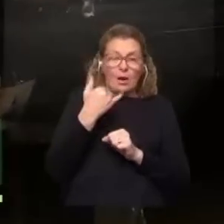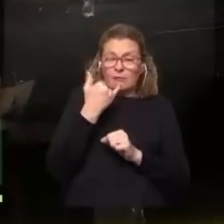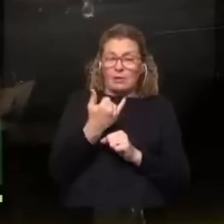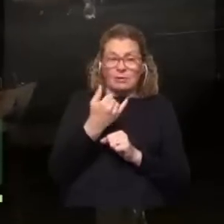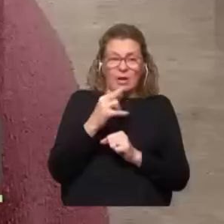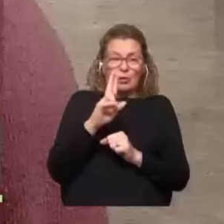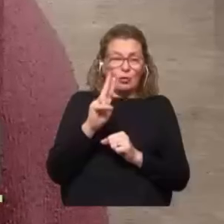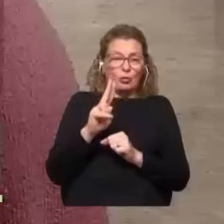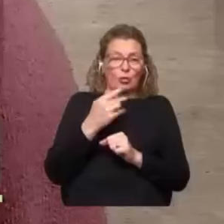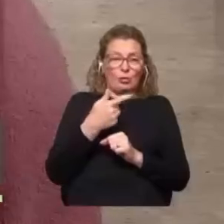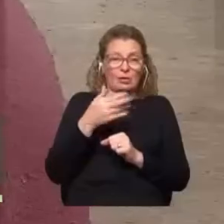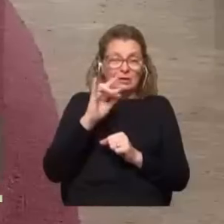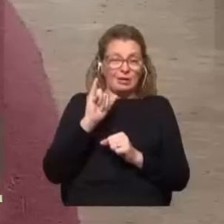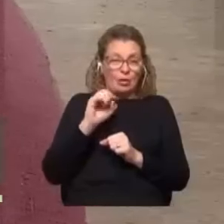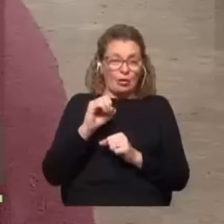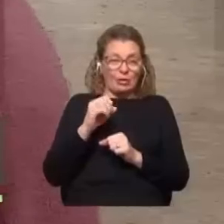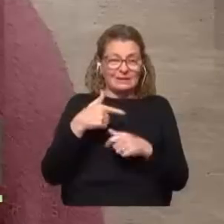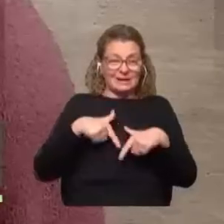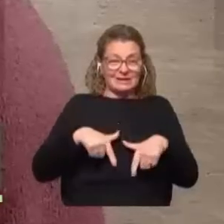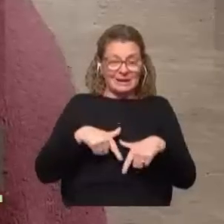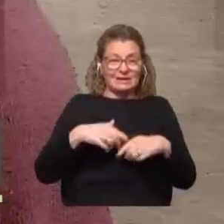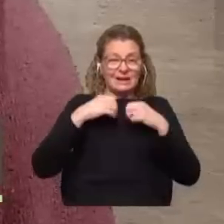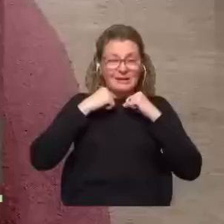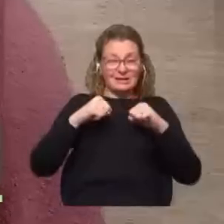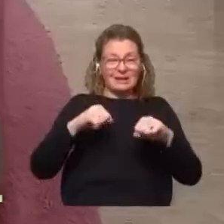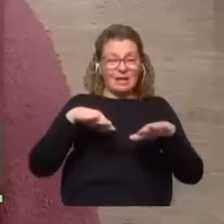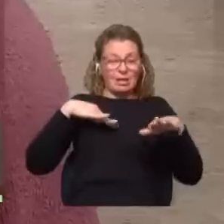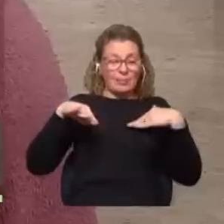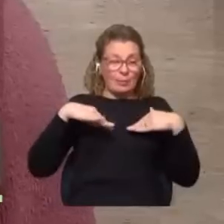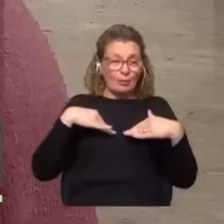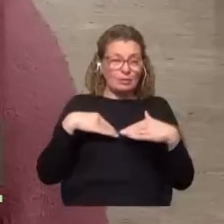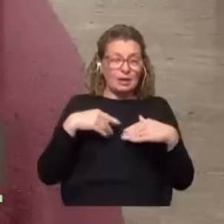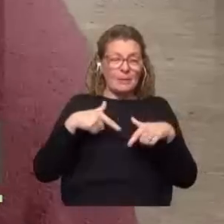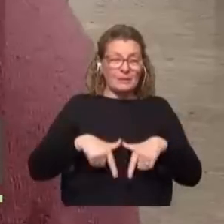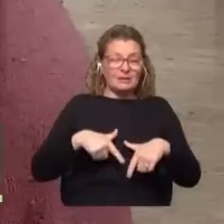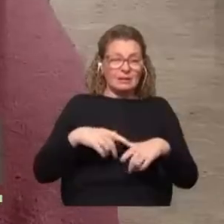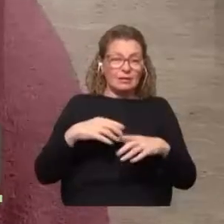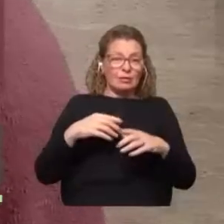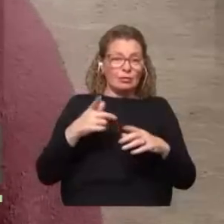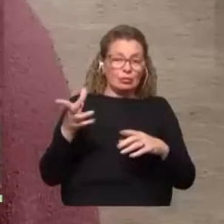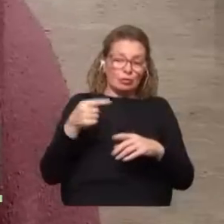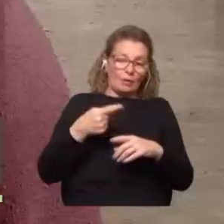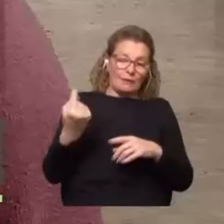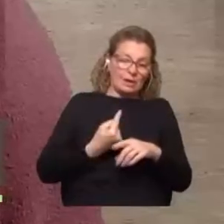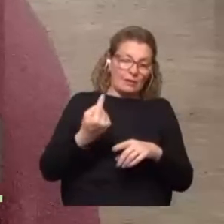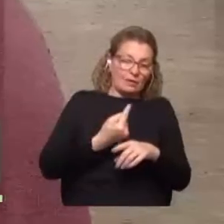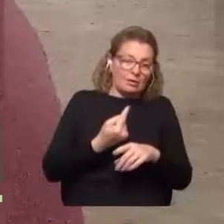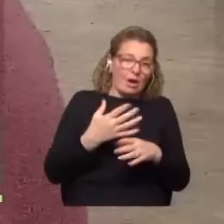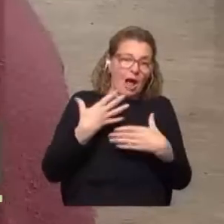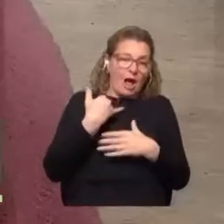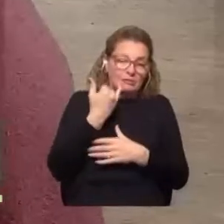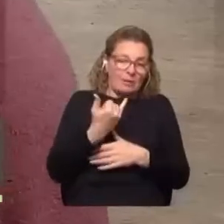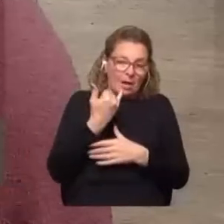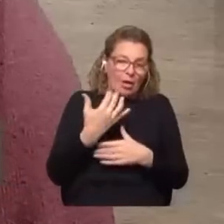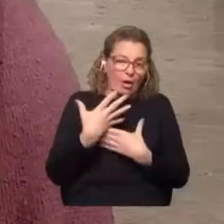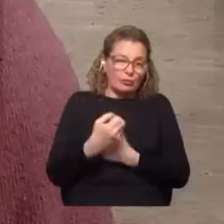con con Rubio y sí tanto la intendencia la secretaría de deporte Ministerio de transporte se han arrimado a ver la lo han